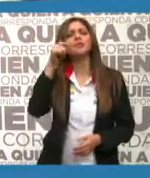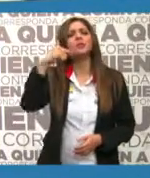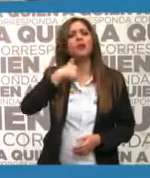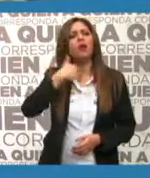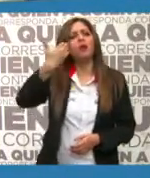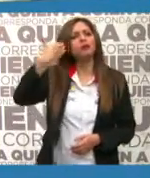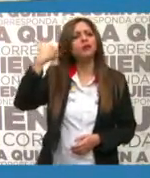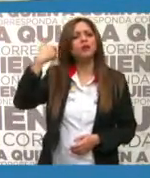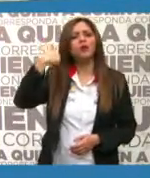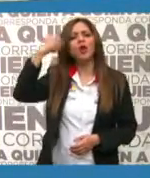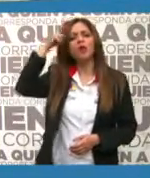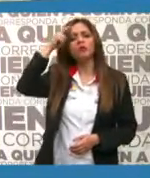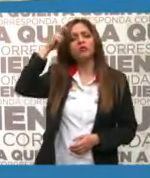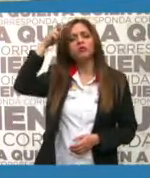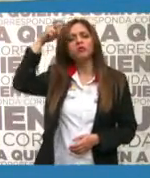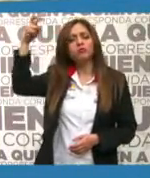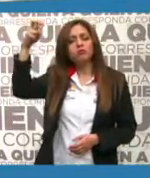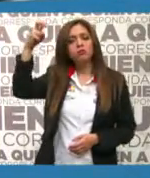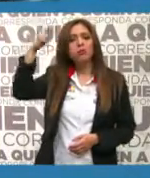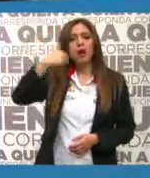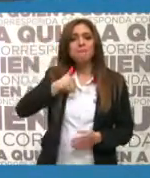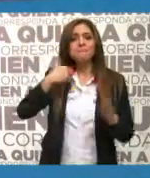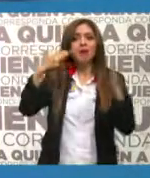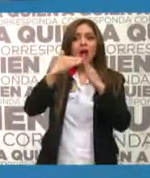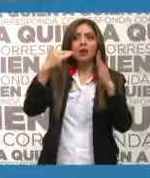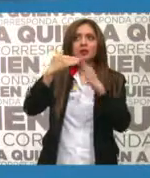que bajaron a mi casa los reyes.